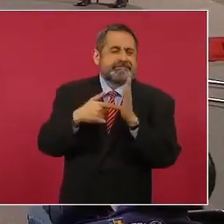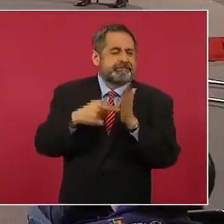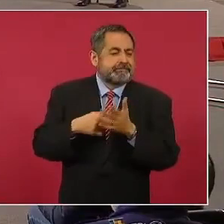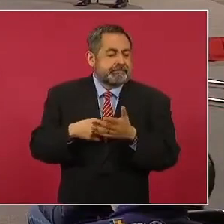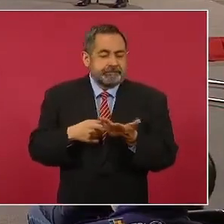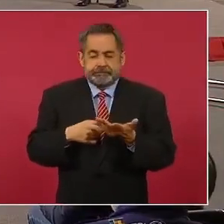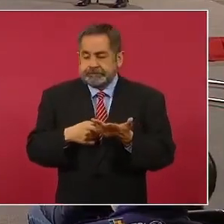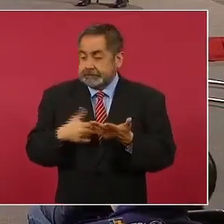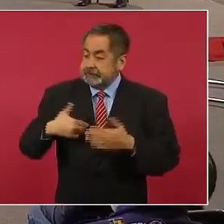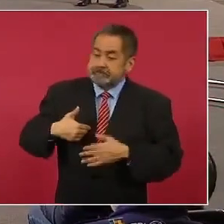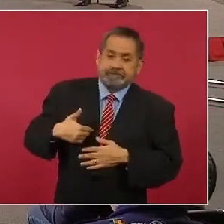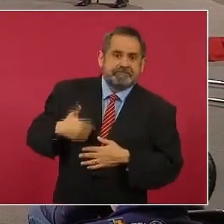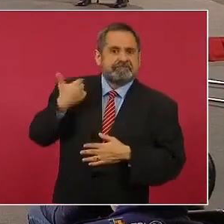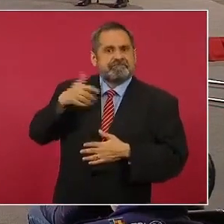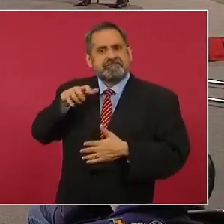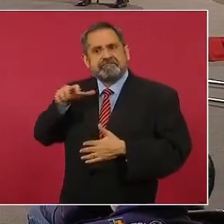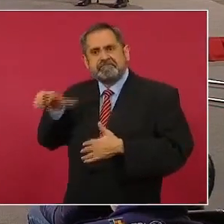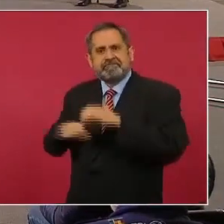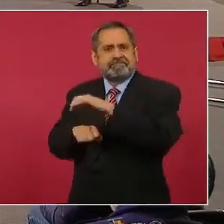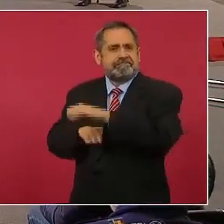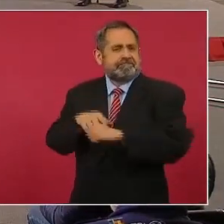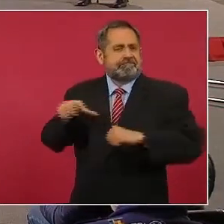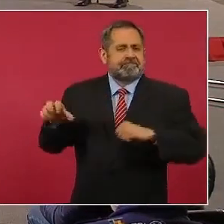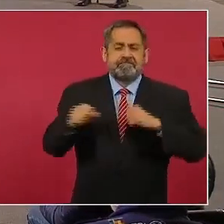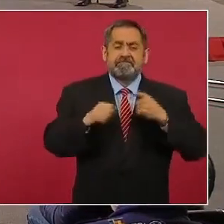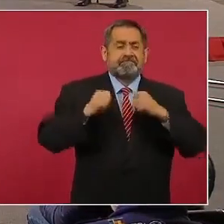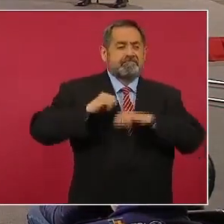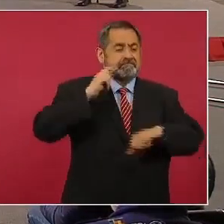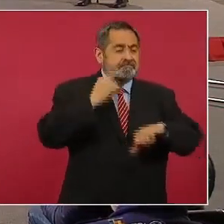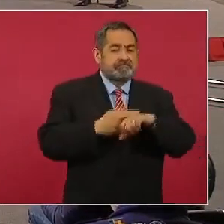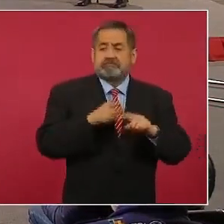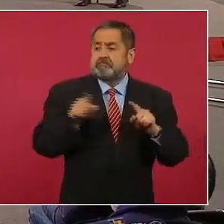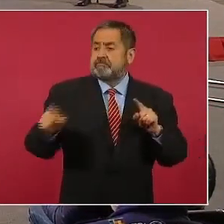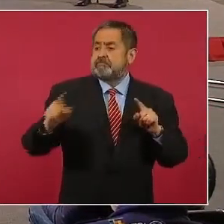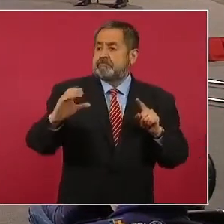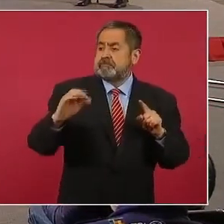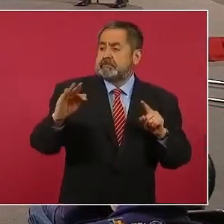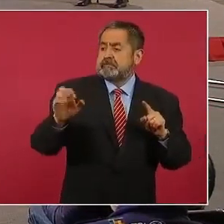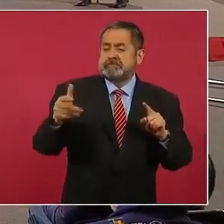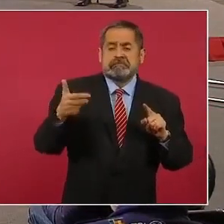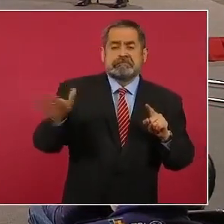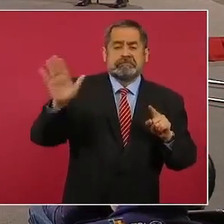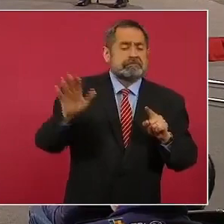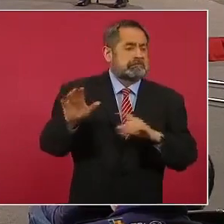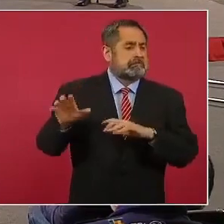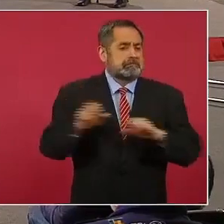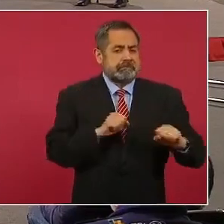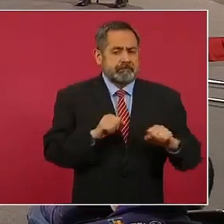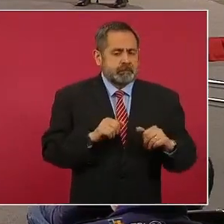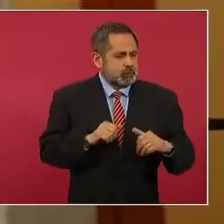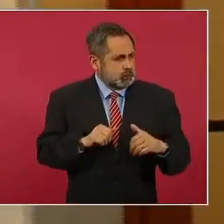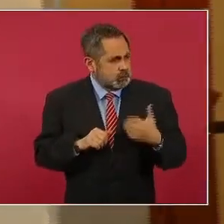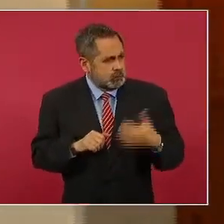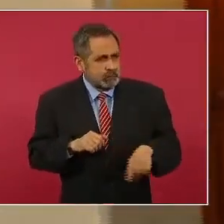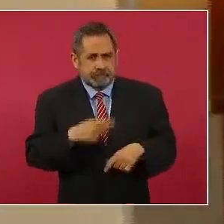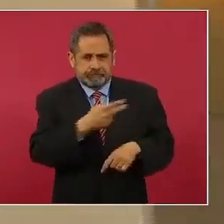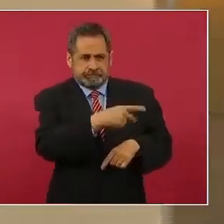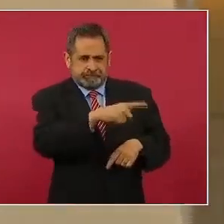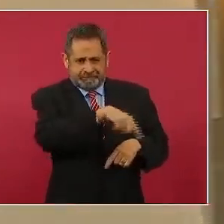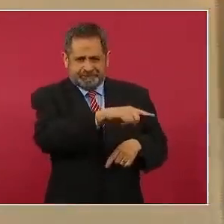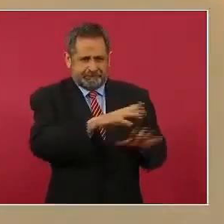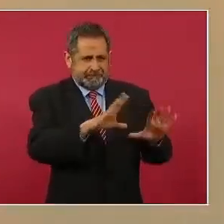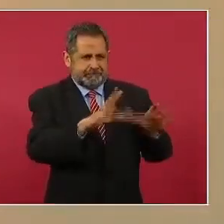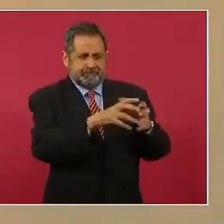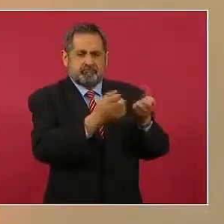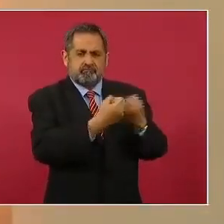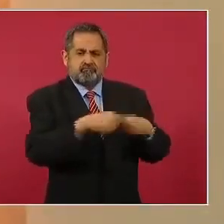les ha permitido ir avanzando a costa de la Comisión Federal de Electricidad. Estos grandes monopolios se asocian a